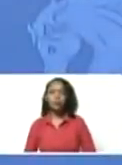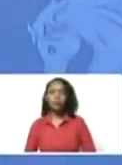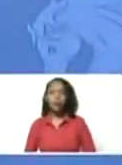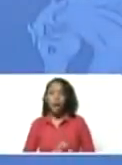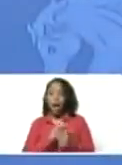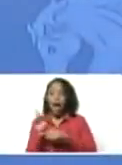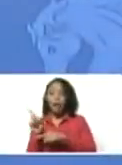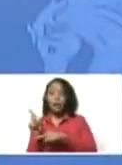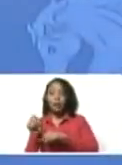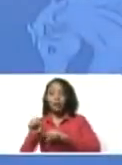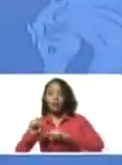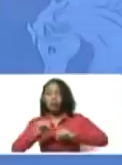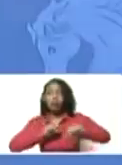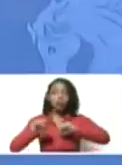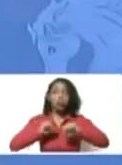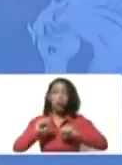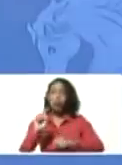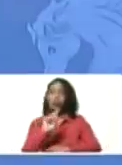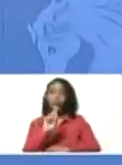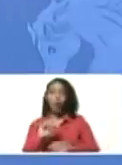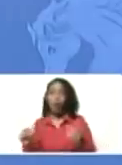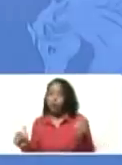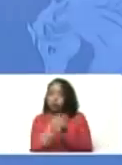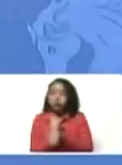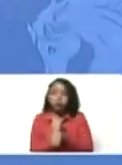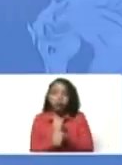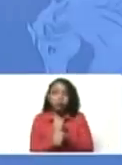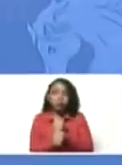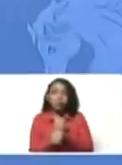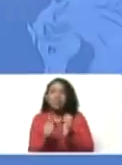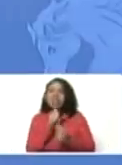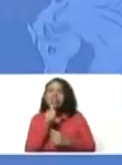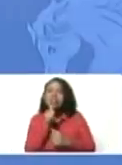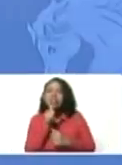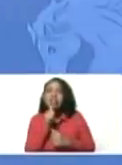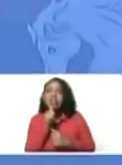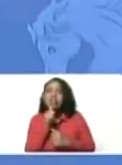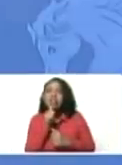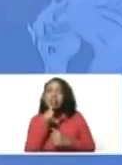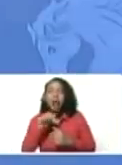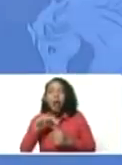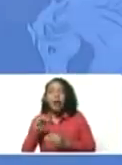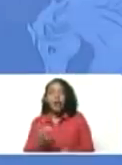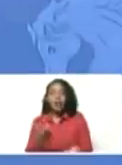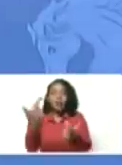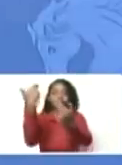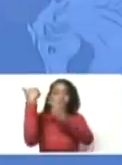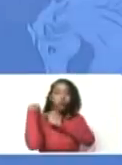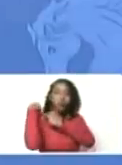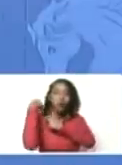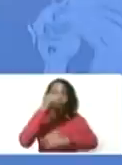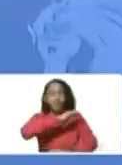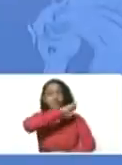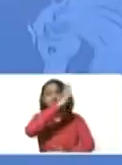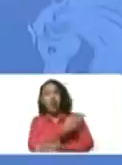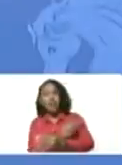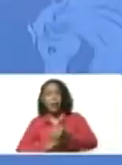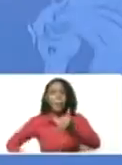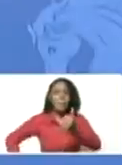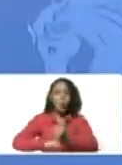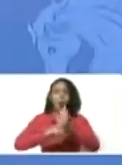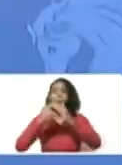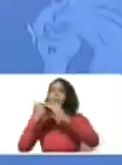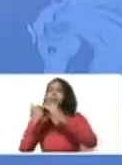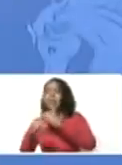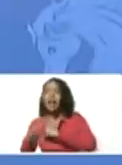ese movimiento no encontró quien encarnara la fuerza, el mensaje,